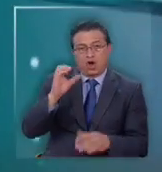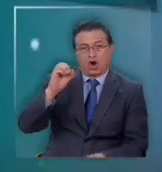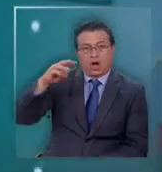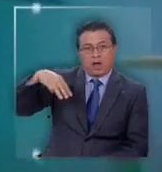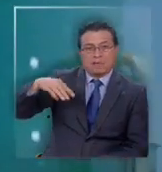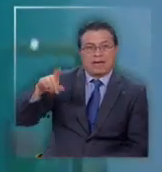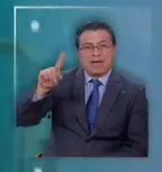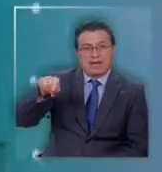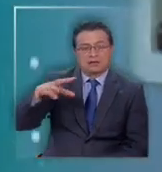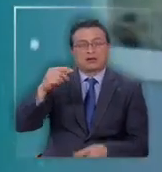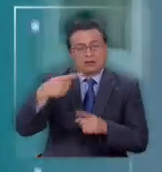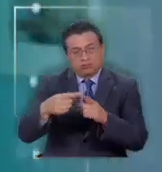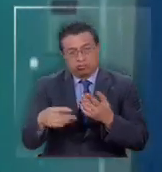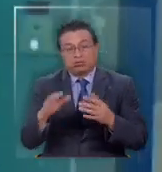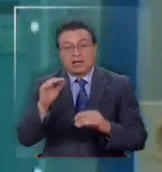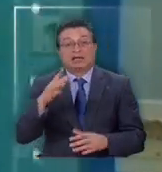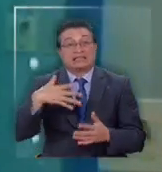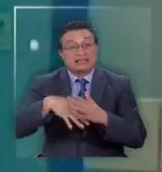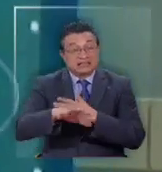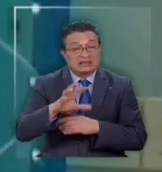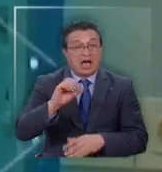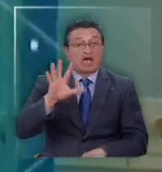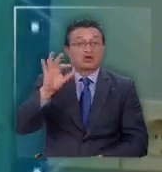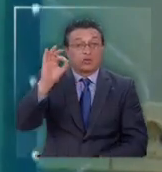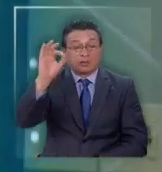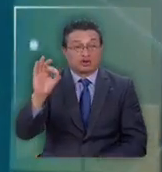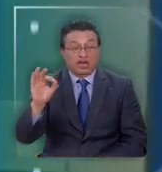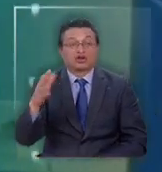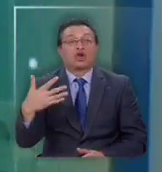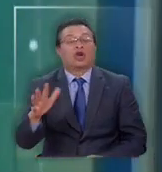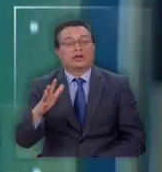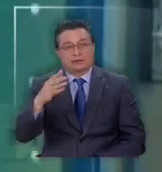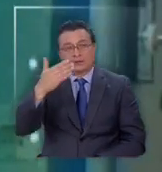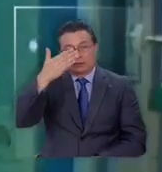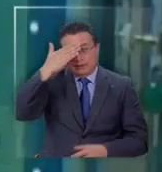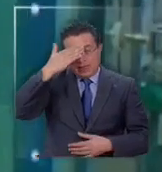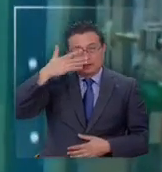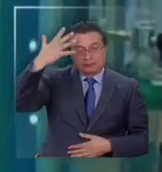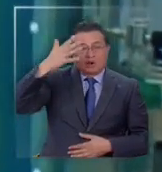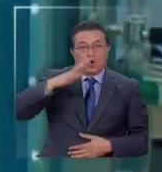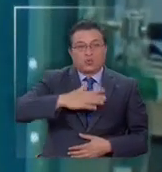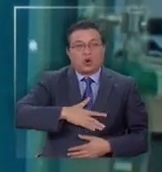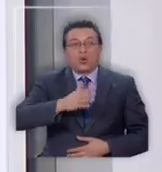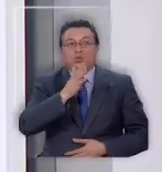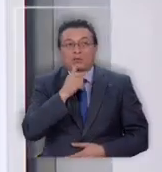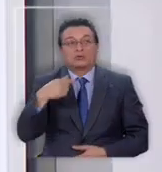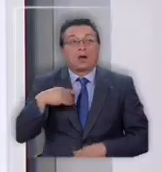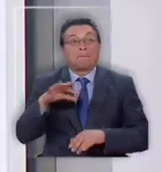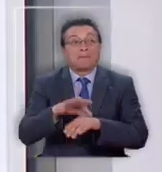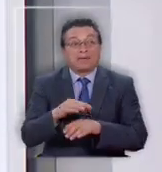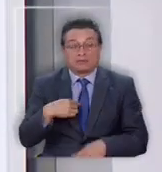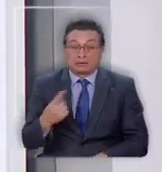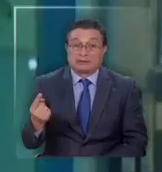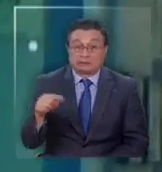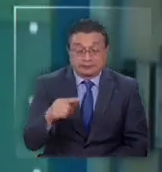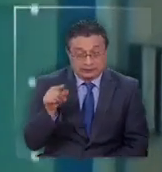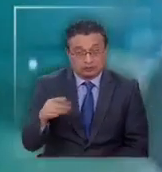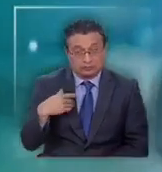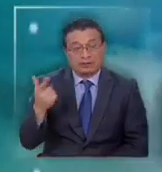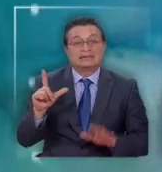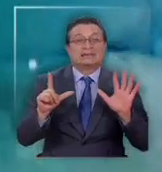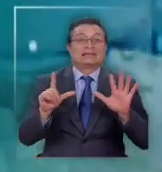cdc entre 15 y 50 por ciento se estiman los asintomáticos pero hay muy pocos estudios por esos retos médico ante entrar hasta turistas